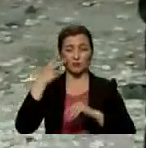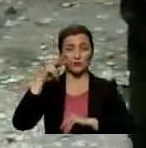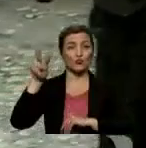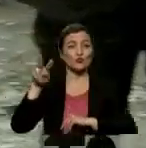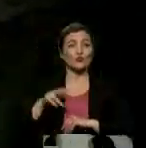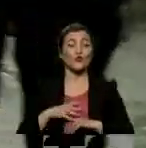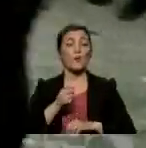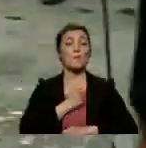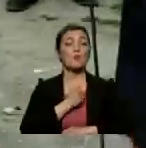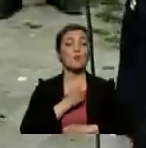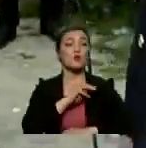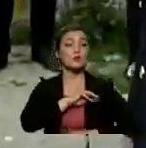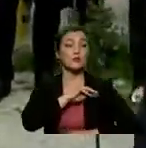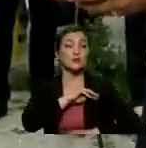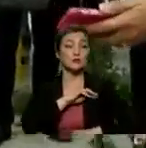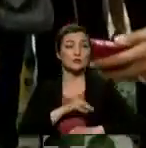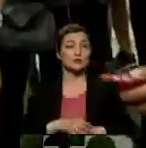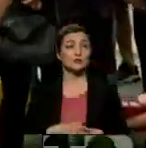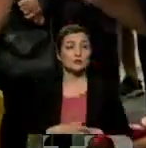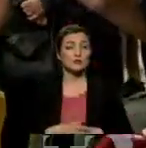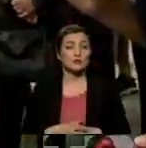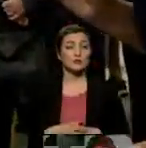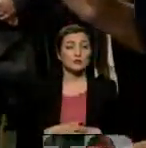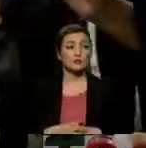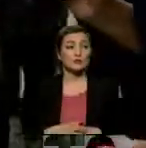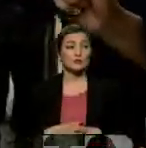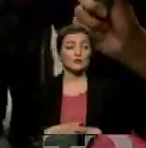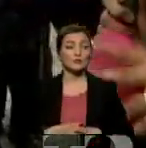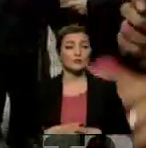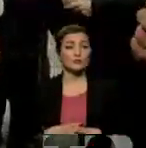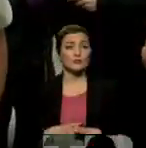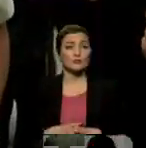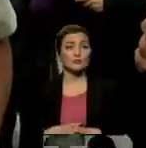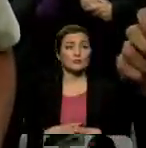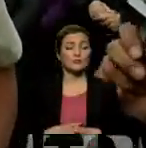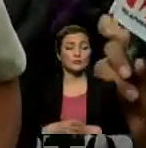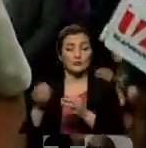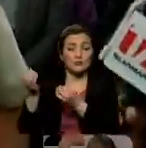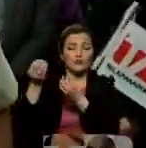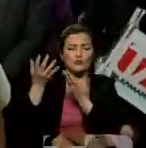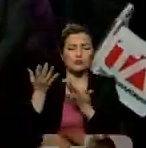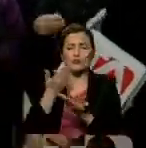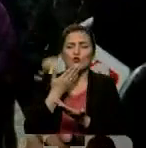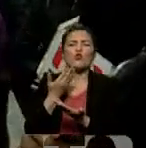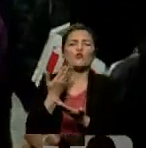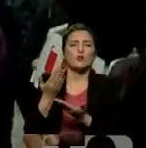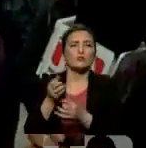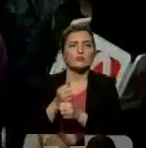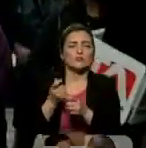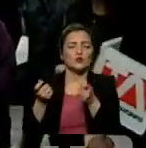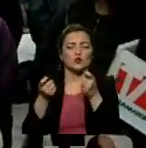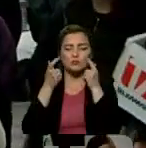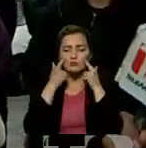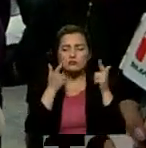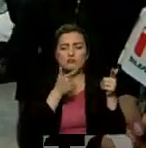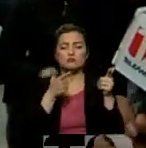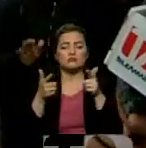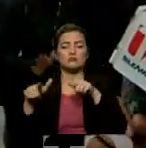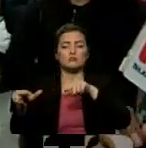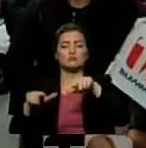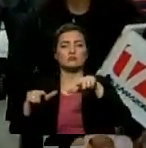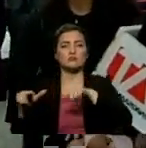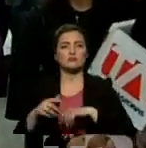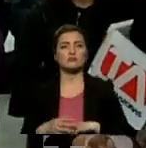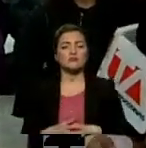hacen mención los ciudadanos de este sector. Para que nos cuente un poco más cómo se están realizando los patrullajes en este